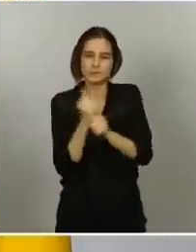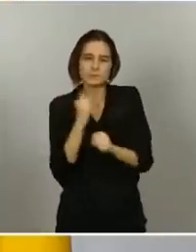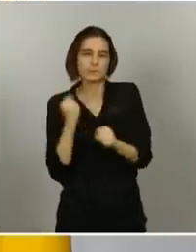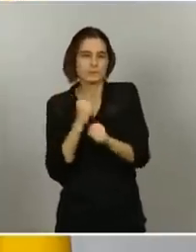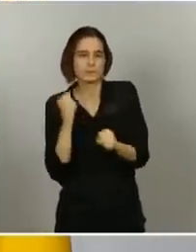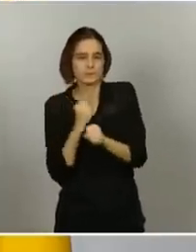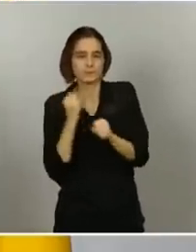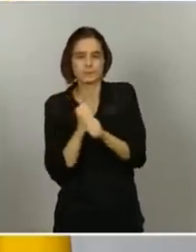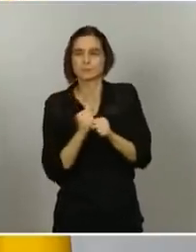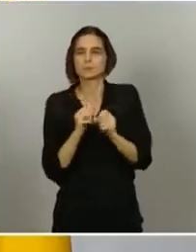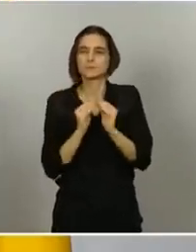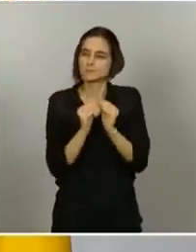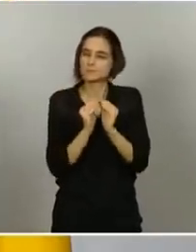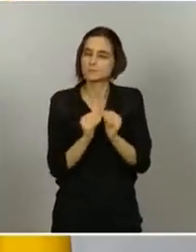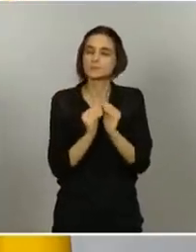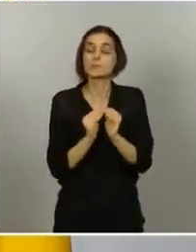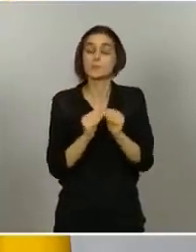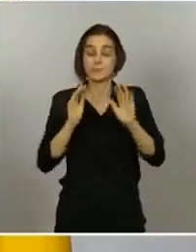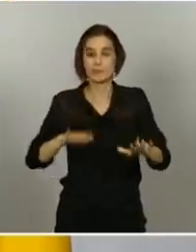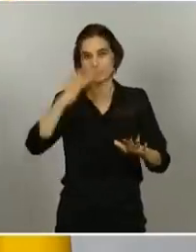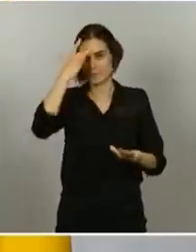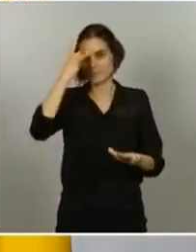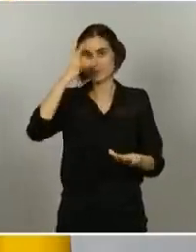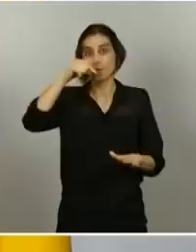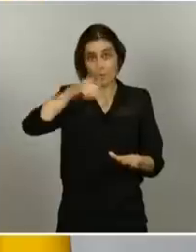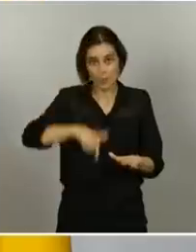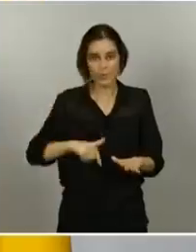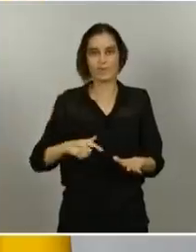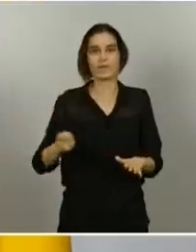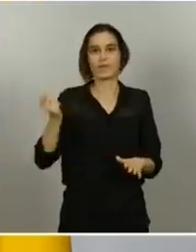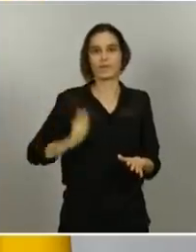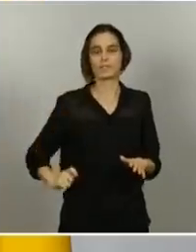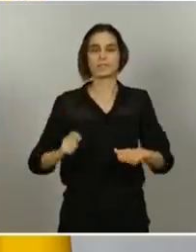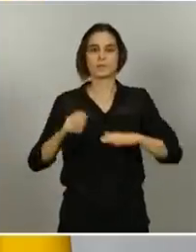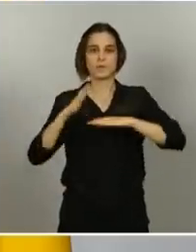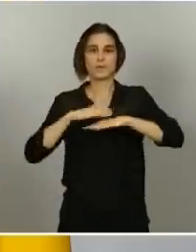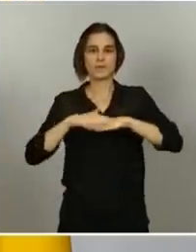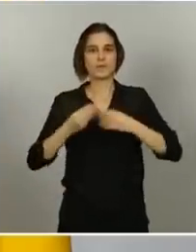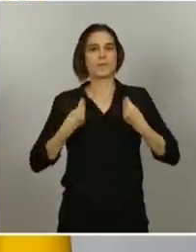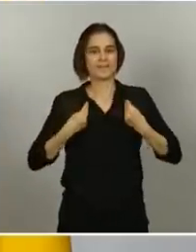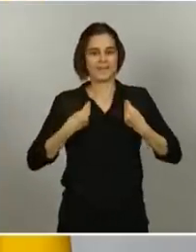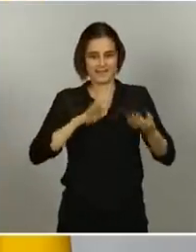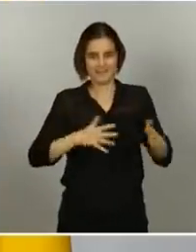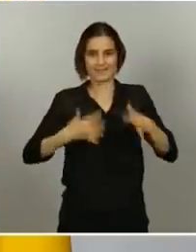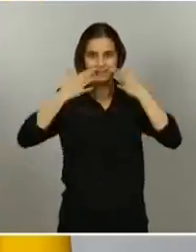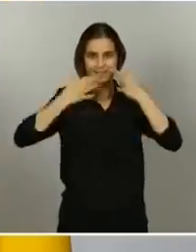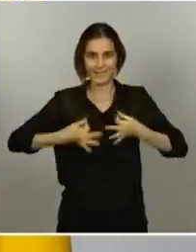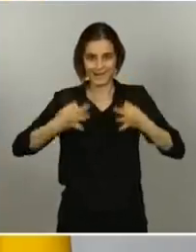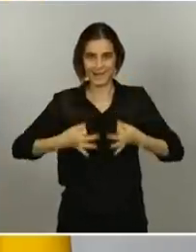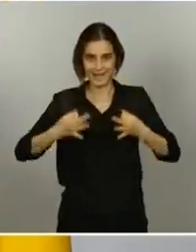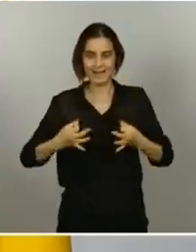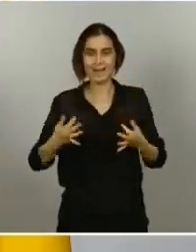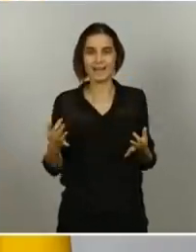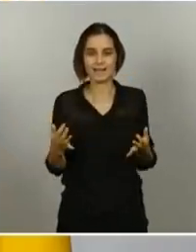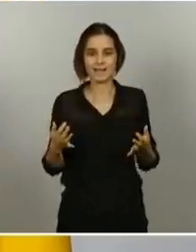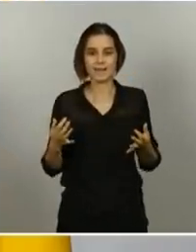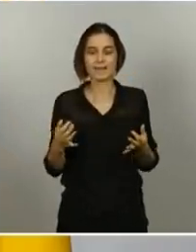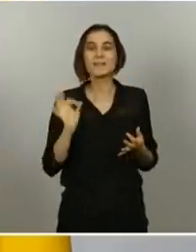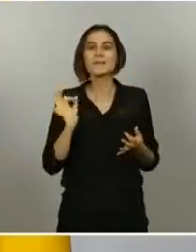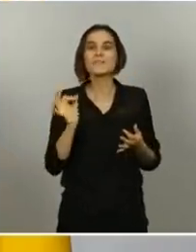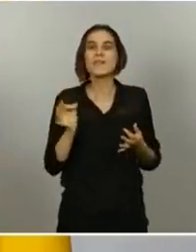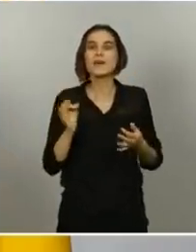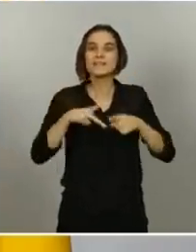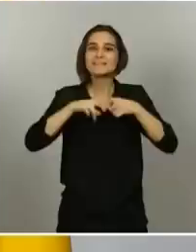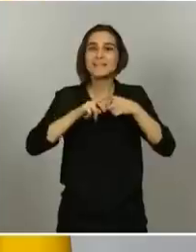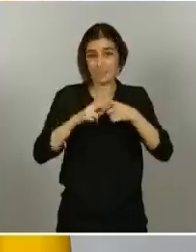unha realidade en España e que a nosa patria conta con un instrumento que a coyuntura nos ha obligado a acelerar, pero, oi, que non